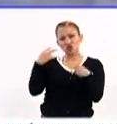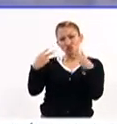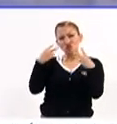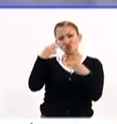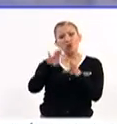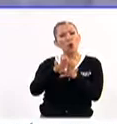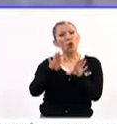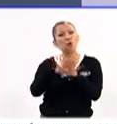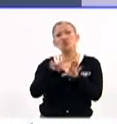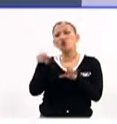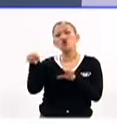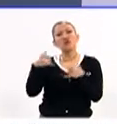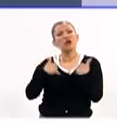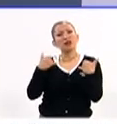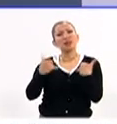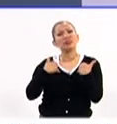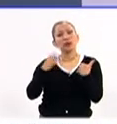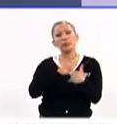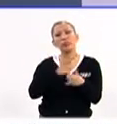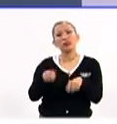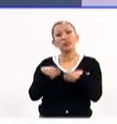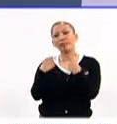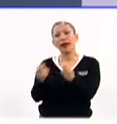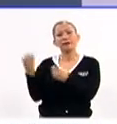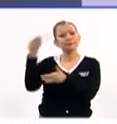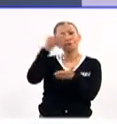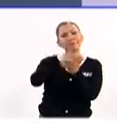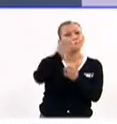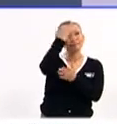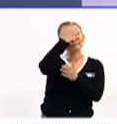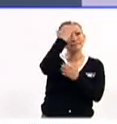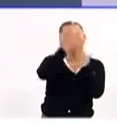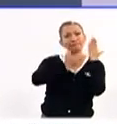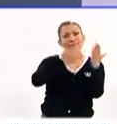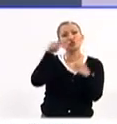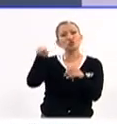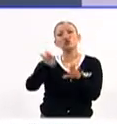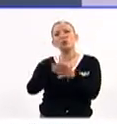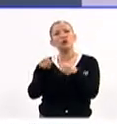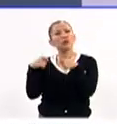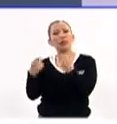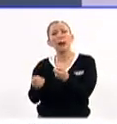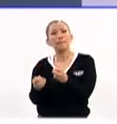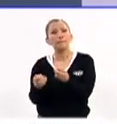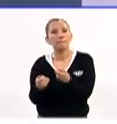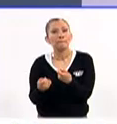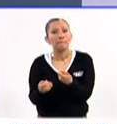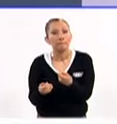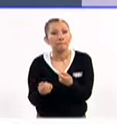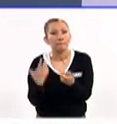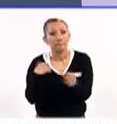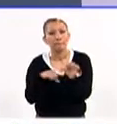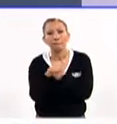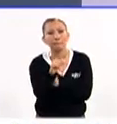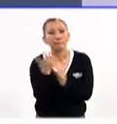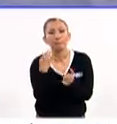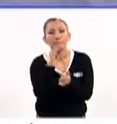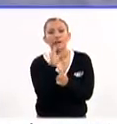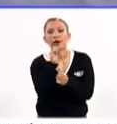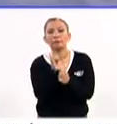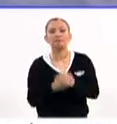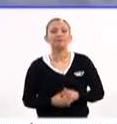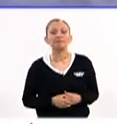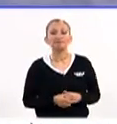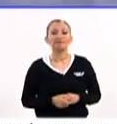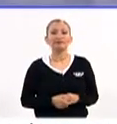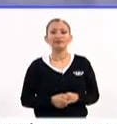viendo cómo es que los jóvenes como tú tienen oportunidad de estas experiencias. ¿Cómo accediste a este intercambio, a esta